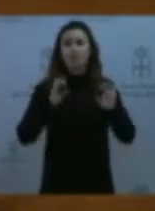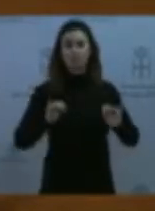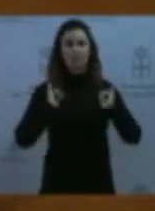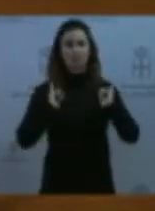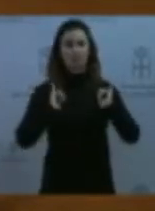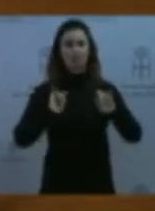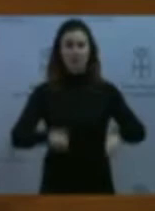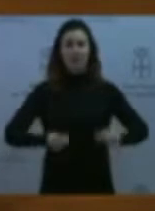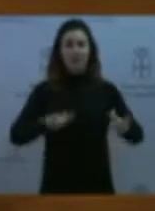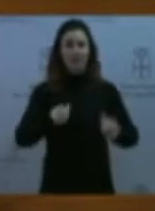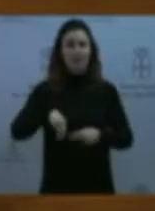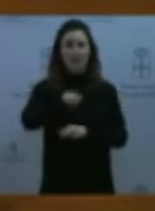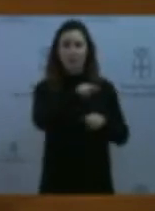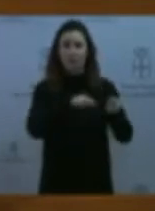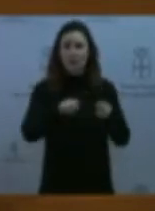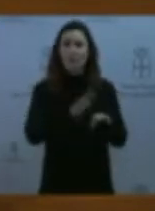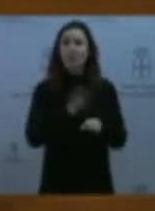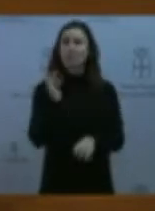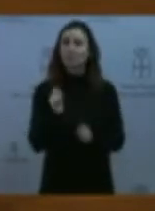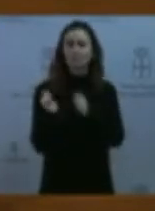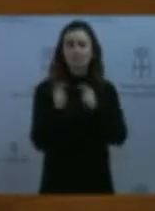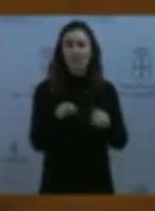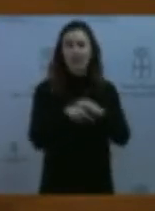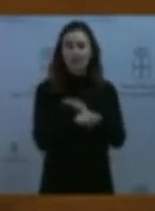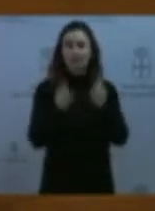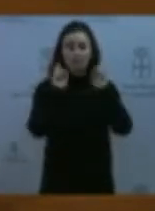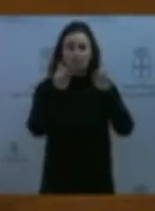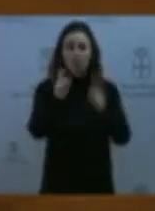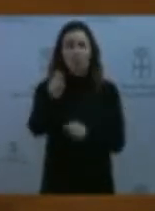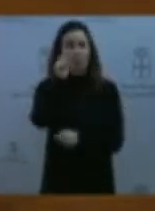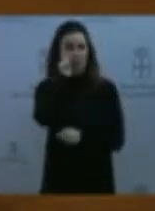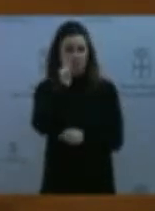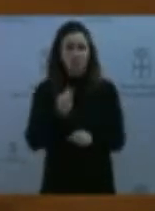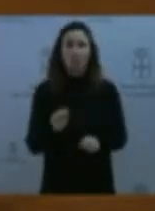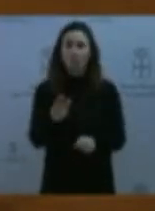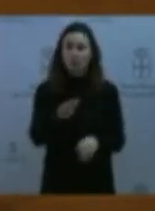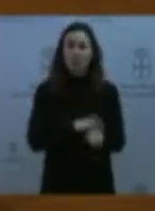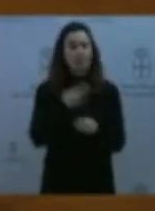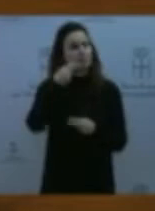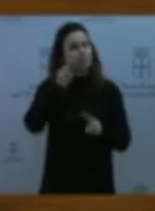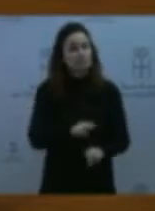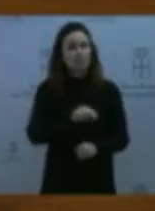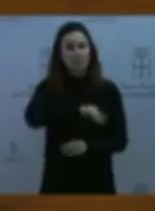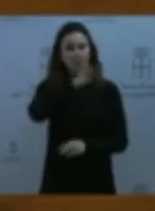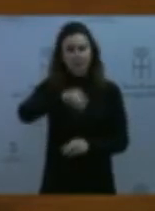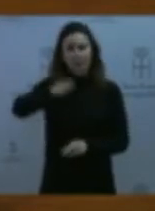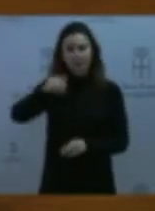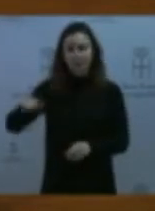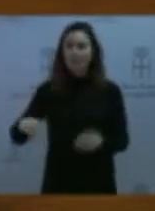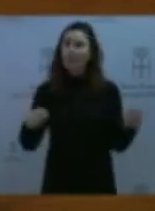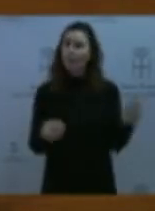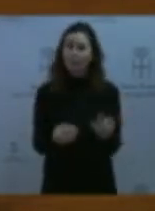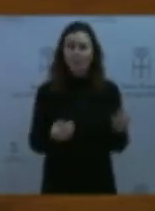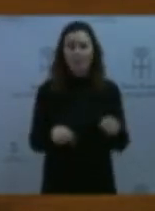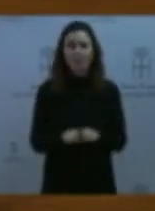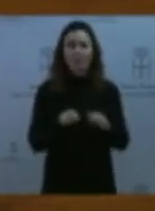recursos educativos y turísticos del monte y reconocer el paisaje como un recurso más del monte. Actualmente no lo